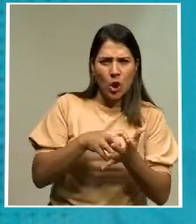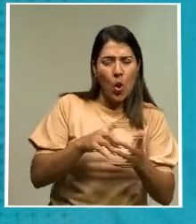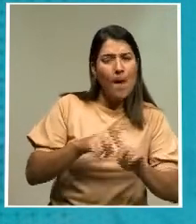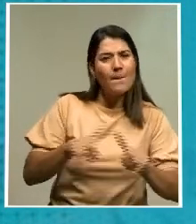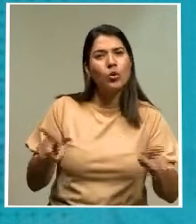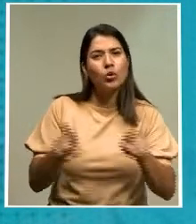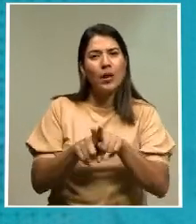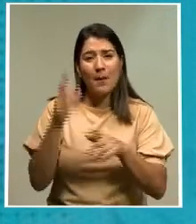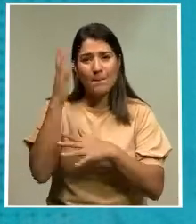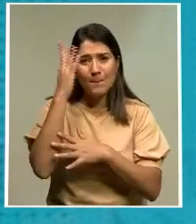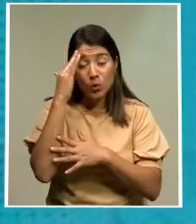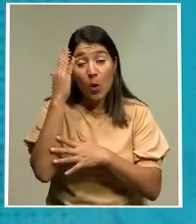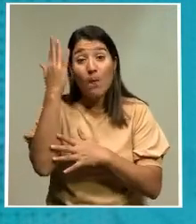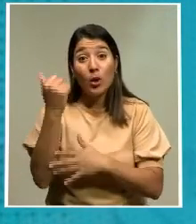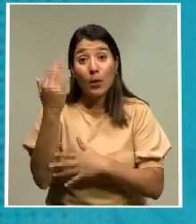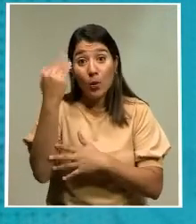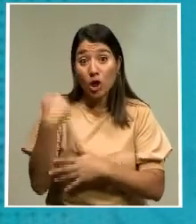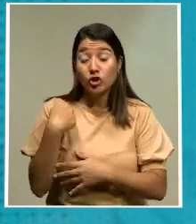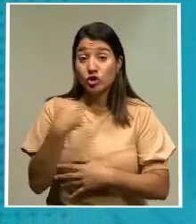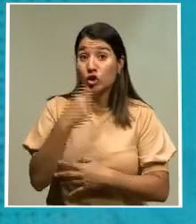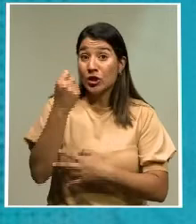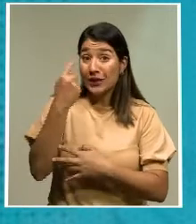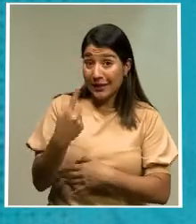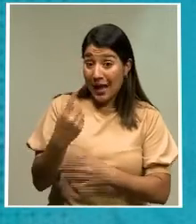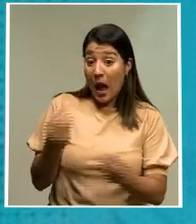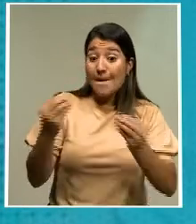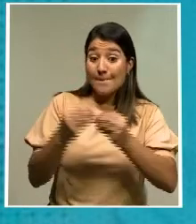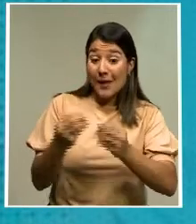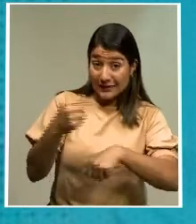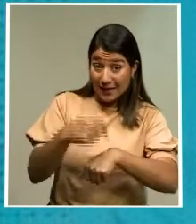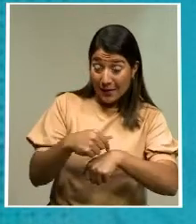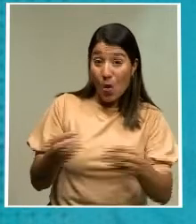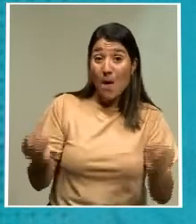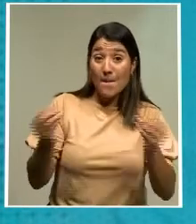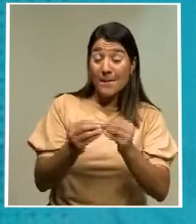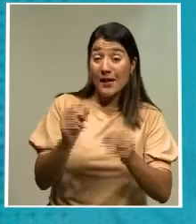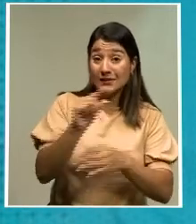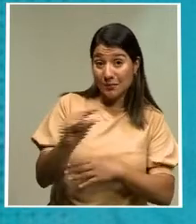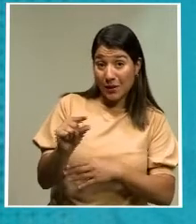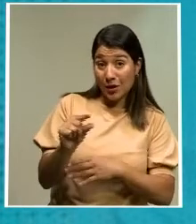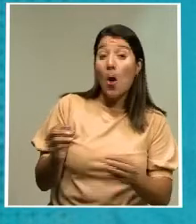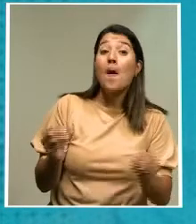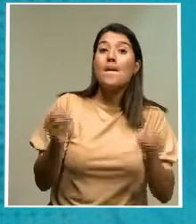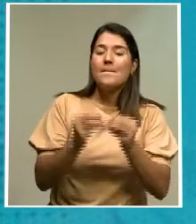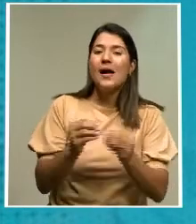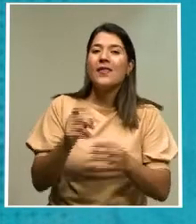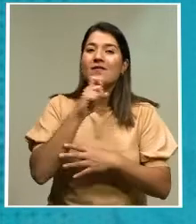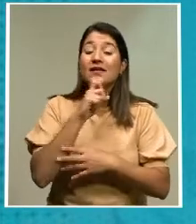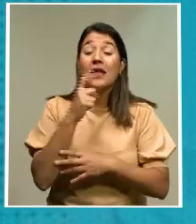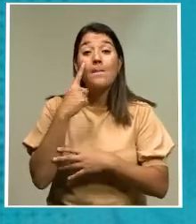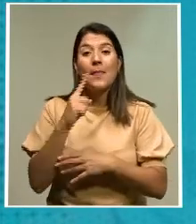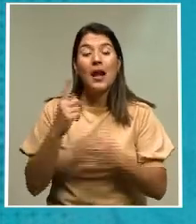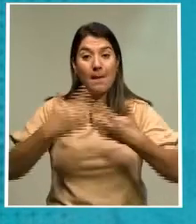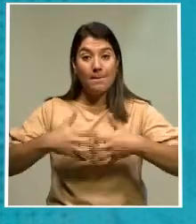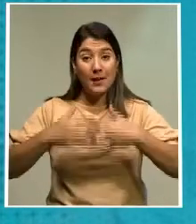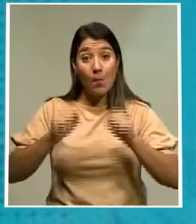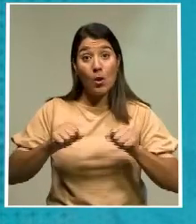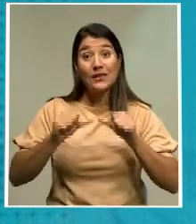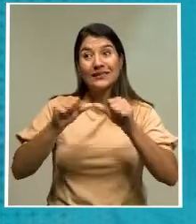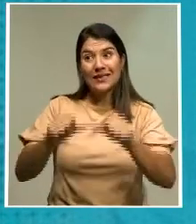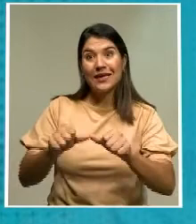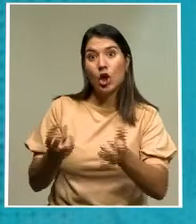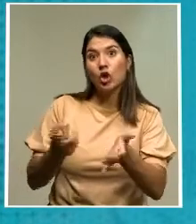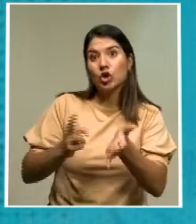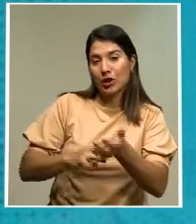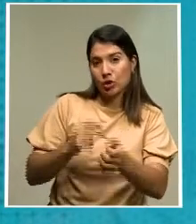preocupación, porque entendemos que entre más días pasen, entre más semanas pasen, más se puede hacer difícil para las empresas el poder mantener